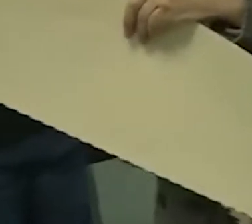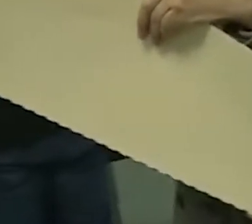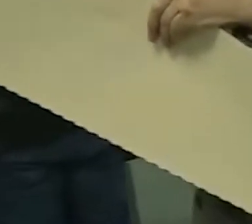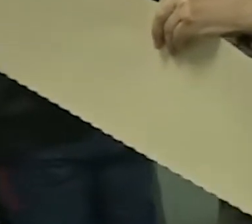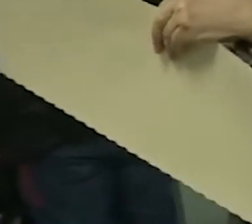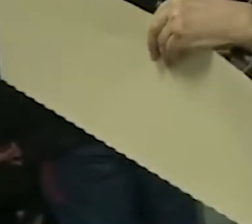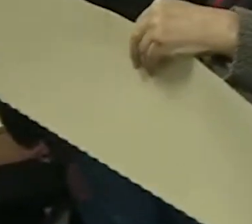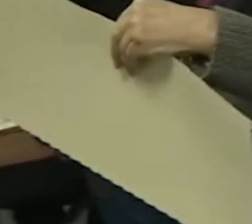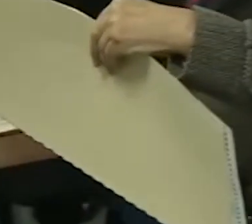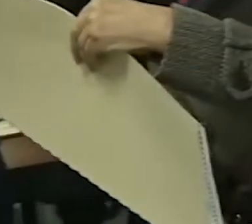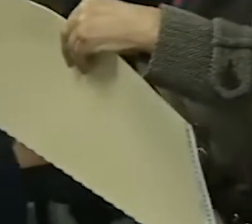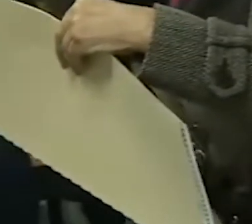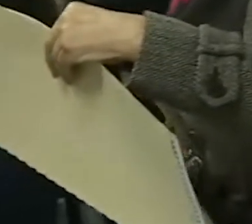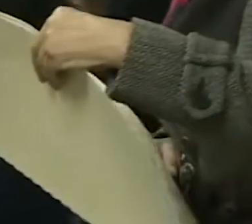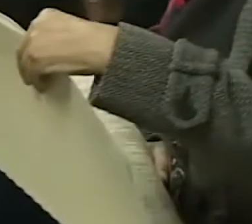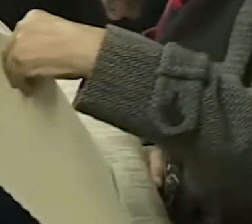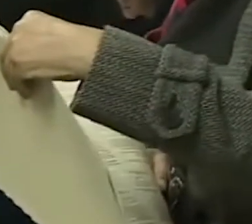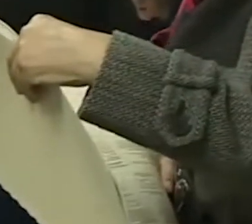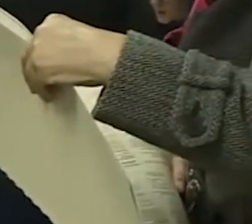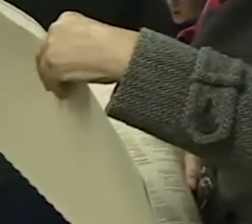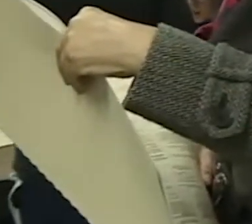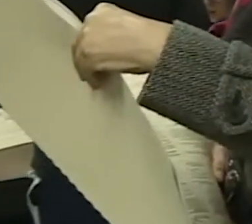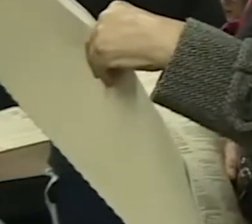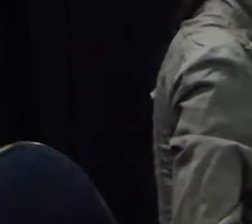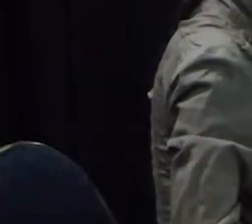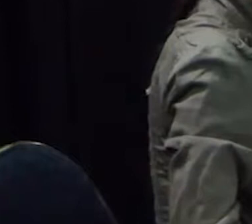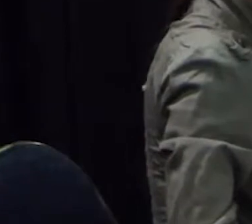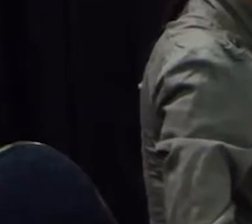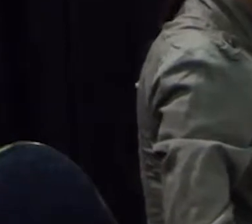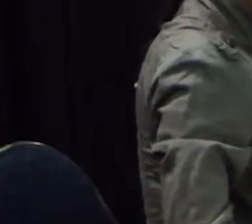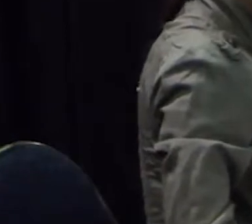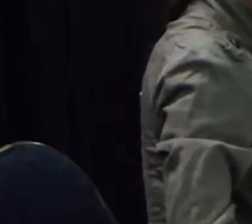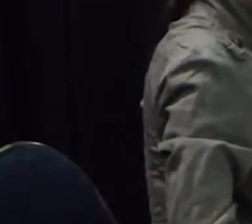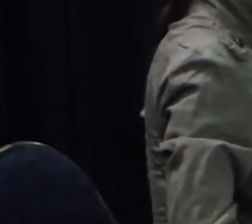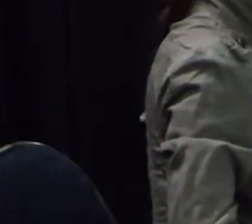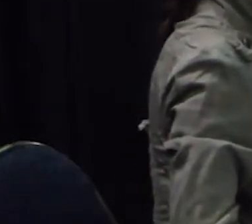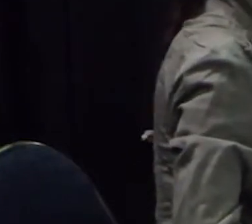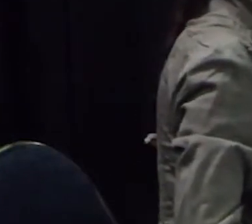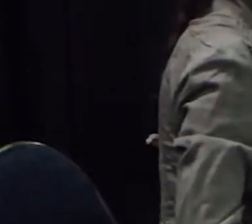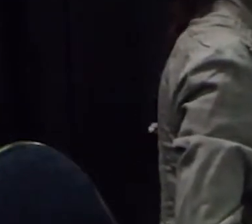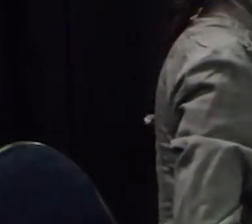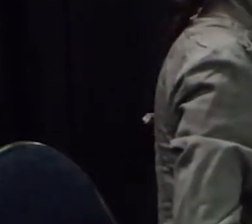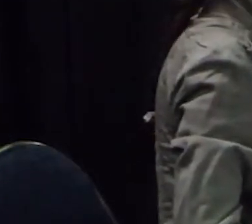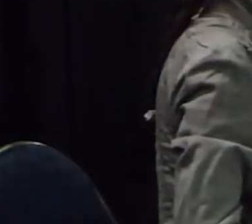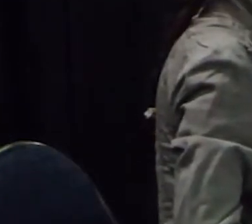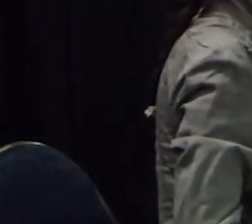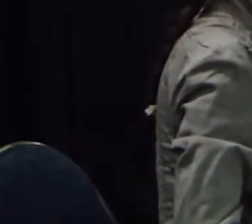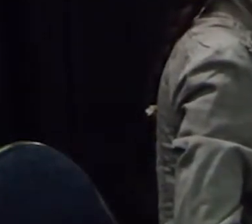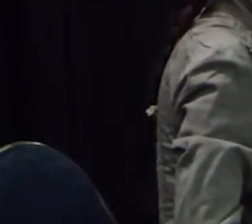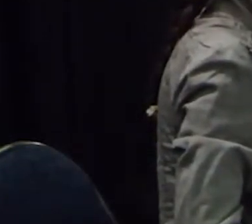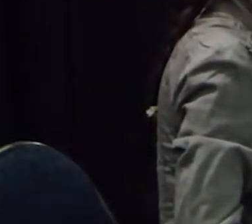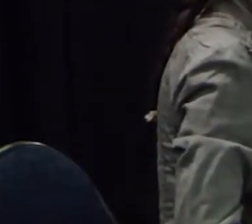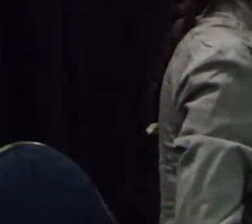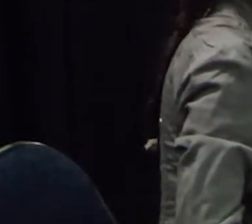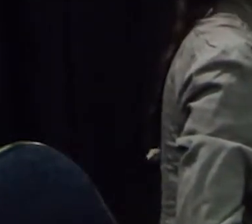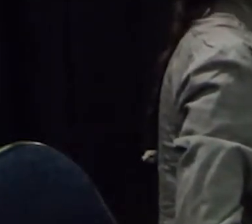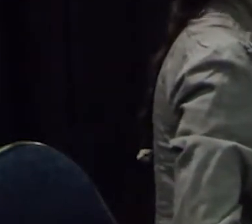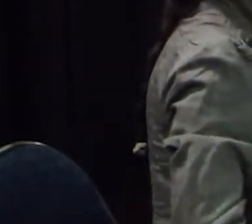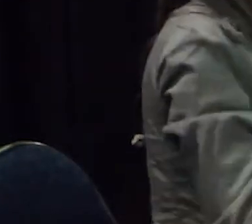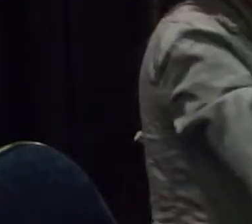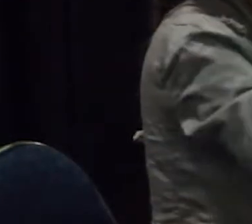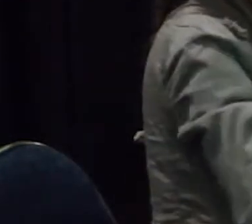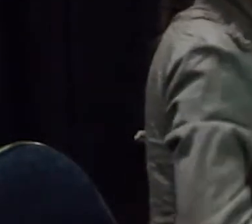del voto en el exterior, con las cuales se busca hacer más accesible el voto pasivo y activo para quienes residen fuera de El Salvador. Entre